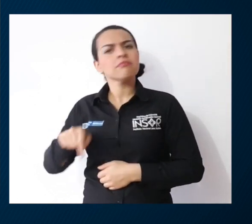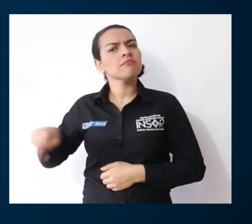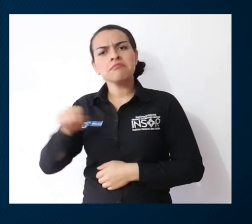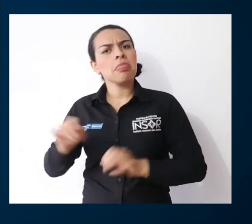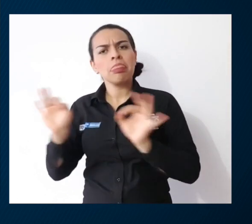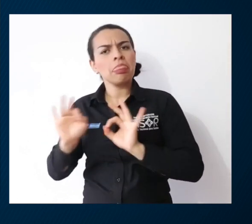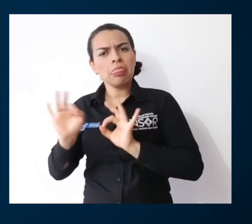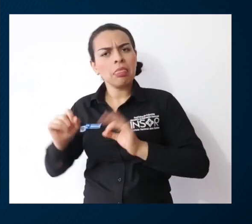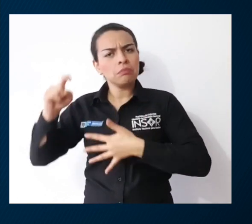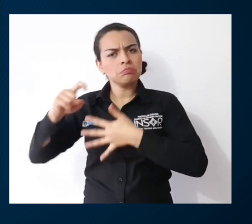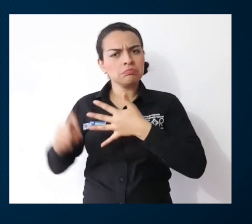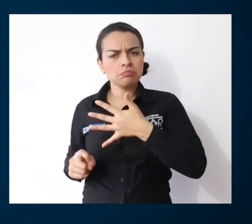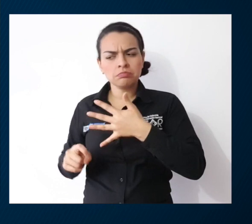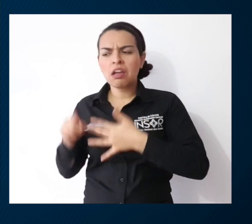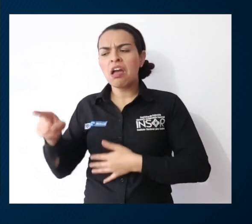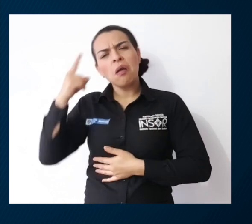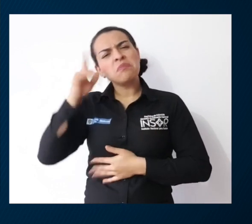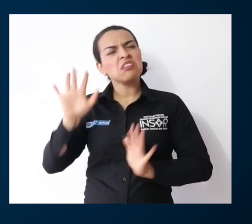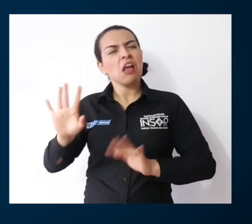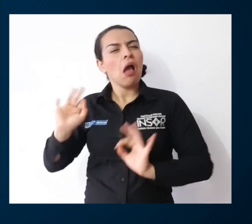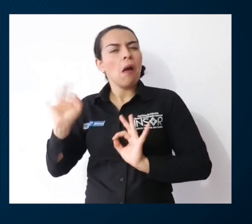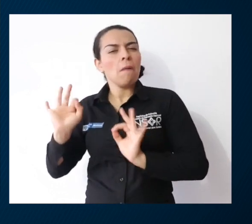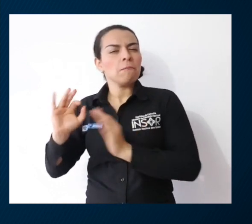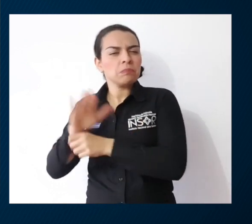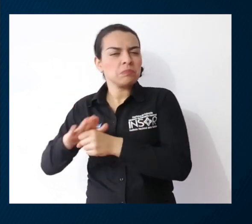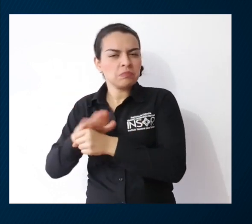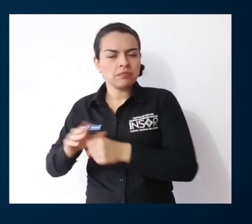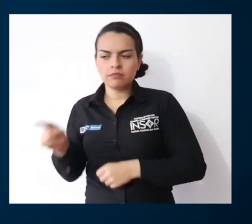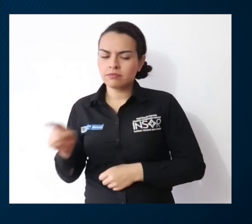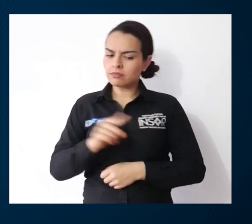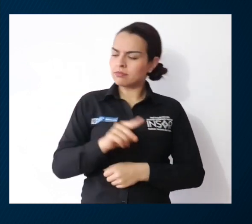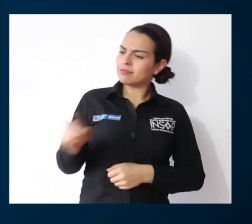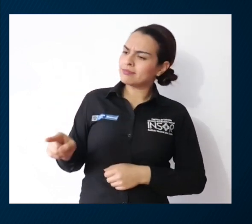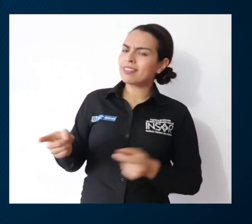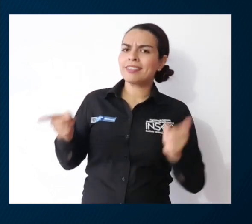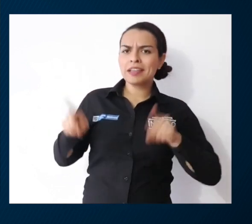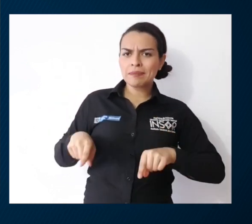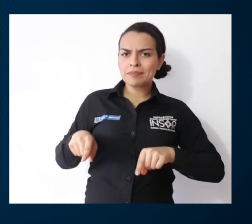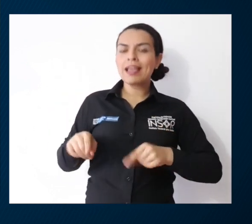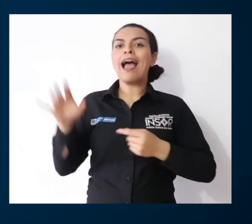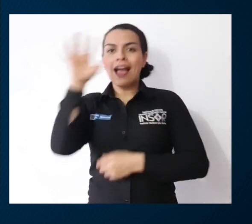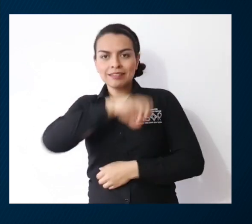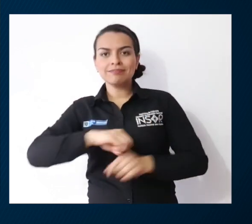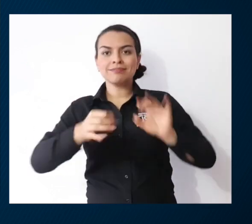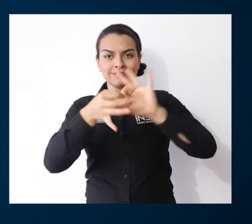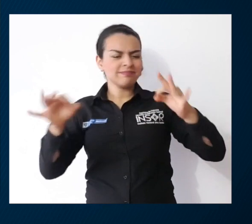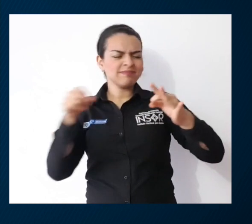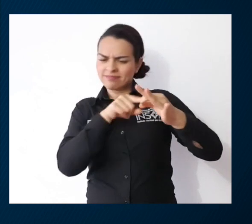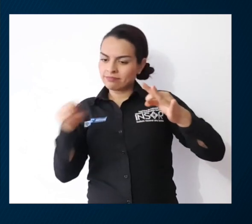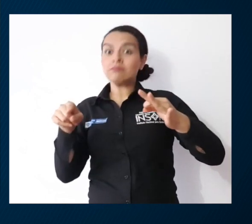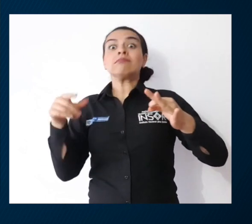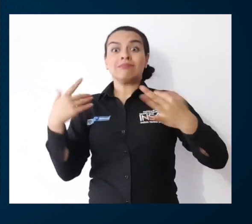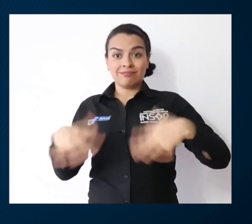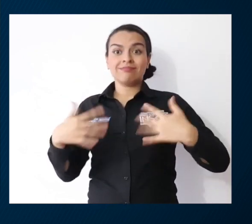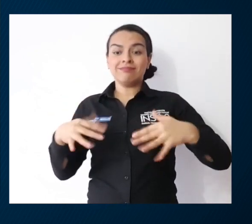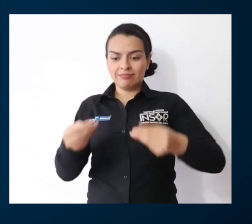por tanto se creían blindadas de esta situación. Entonces a mí me encanta una frase que es que esta crisis nos enseña que